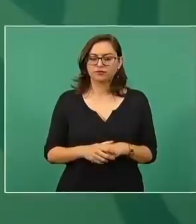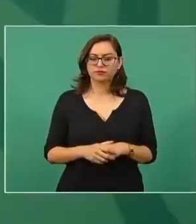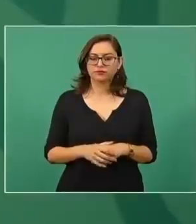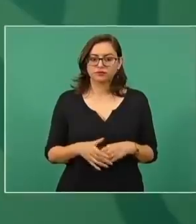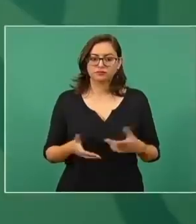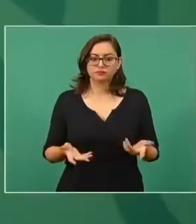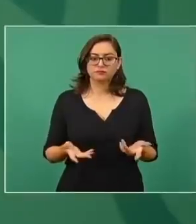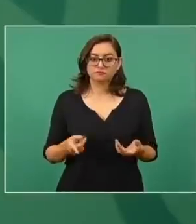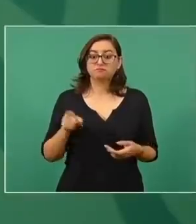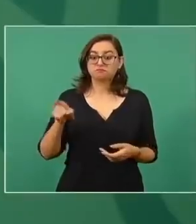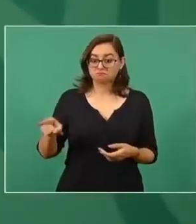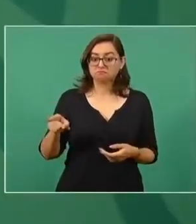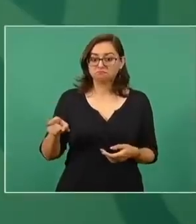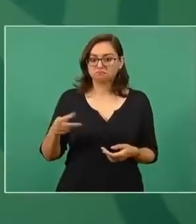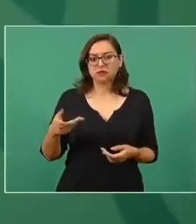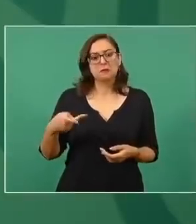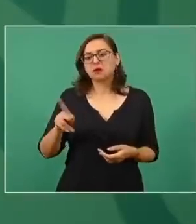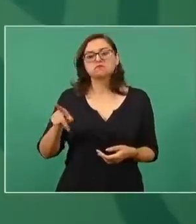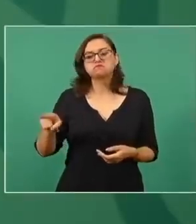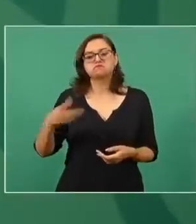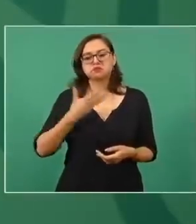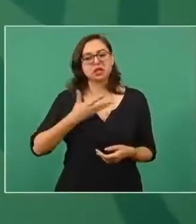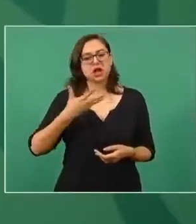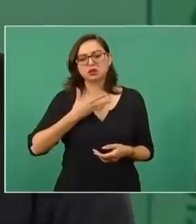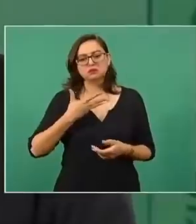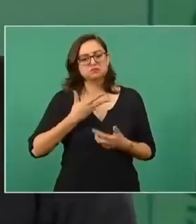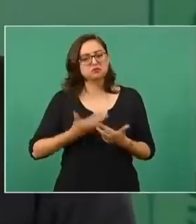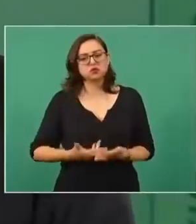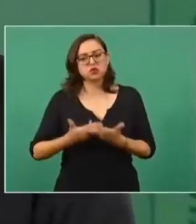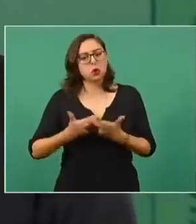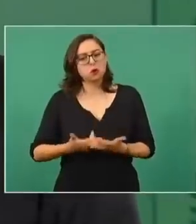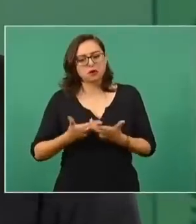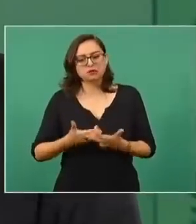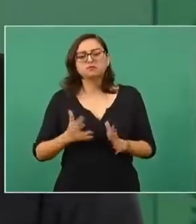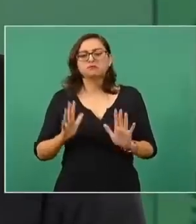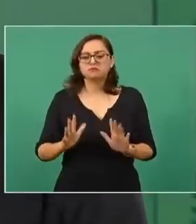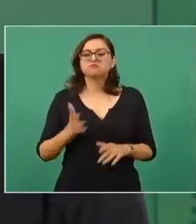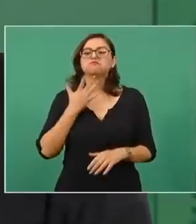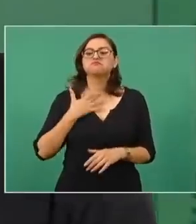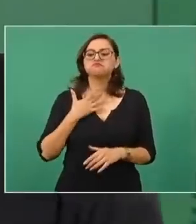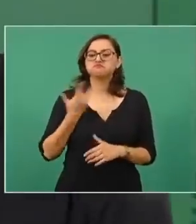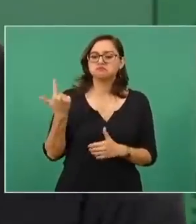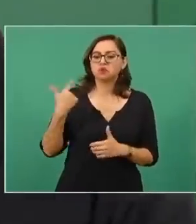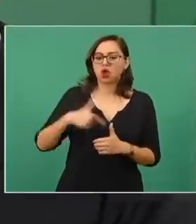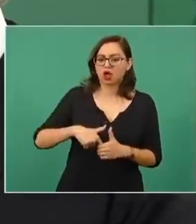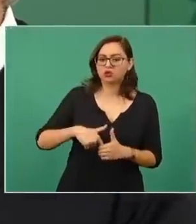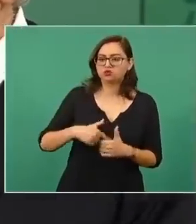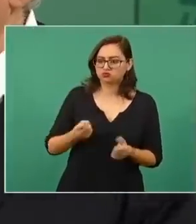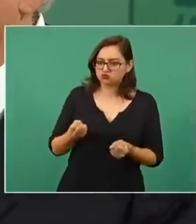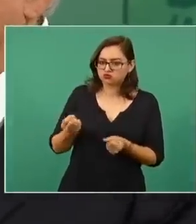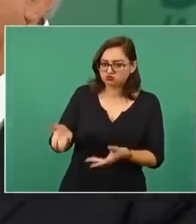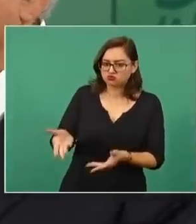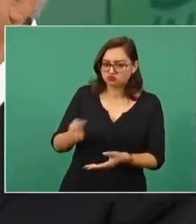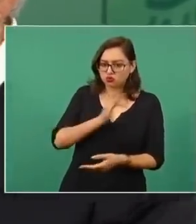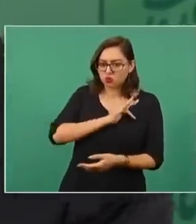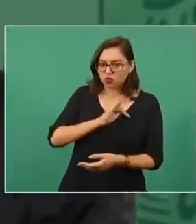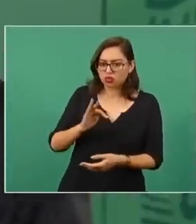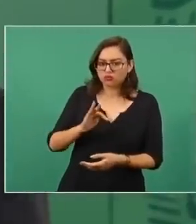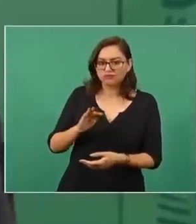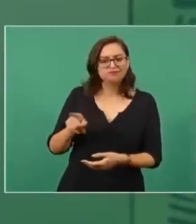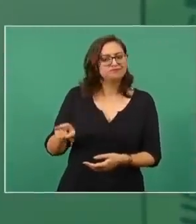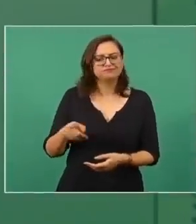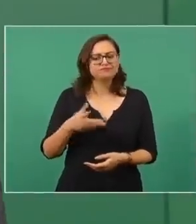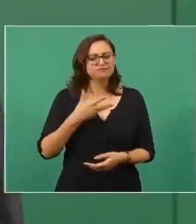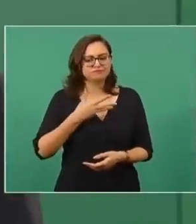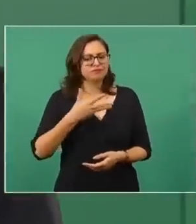tienen vacunas y en el caso del combustible nos plantearon de